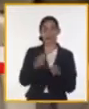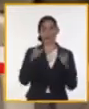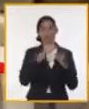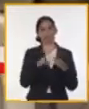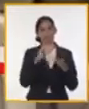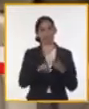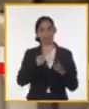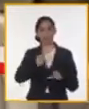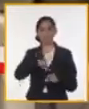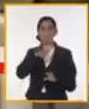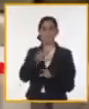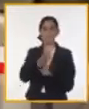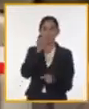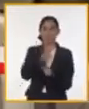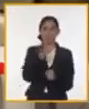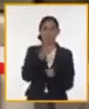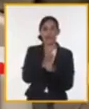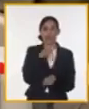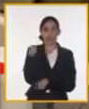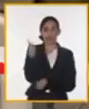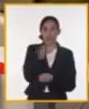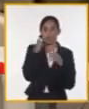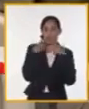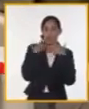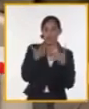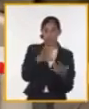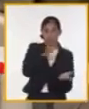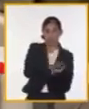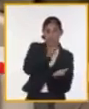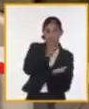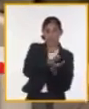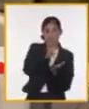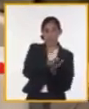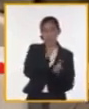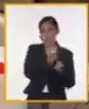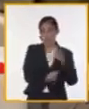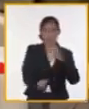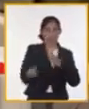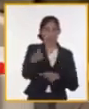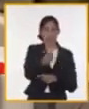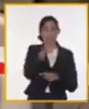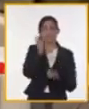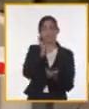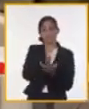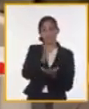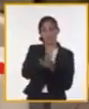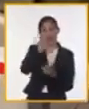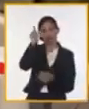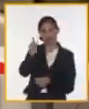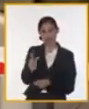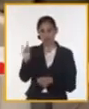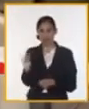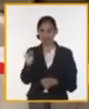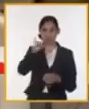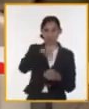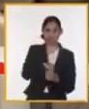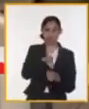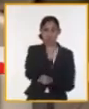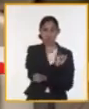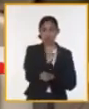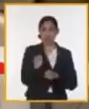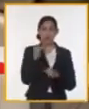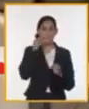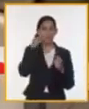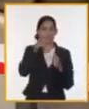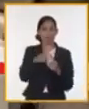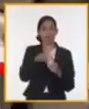estamos trabajando también con la reserva como principal cantera, con los dirigentes estudiantiles vinculados, pero lograr que los jóvenes, las canteras que